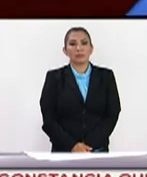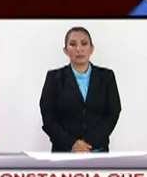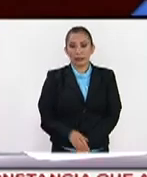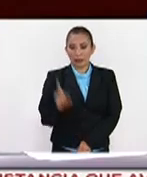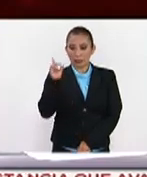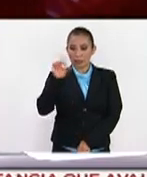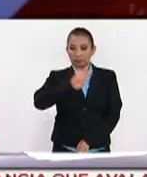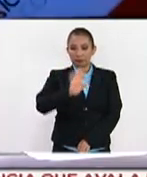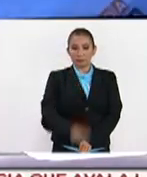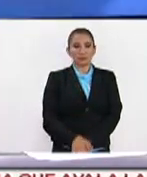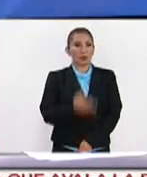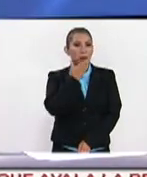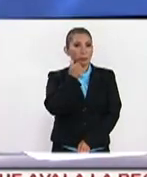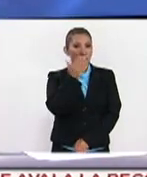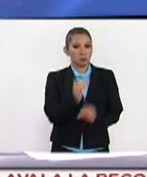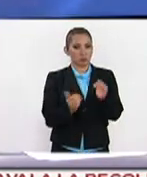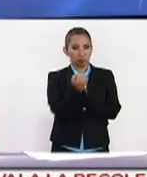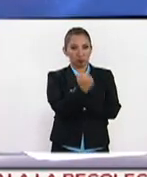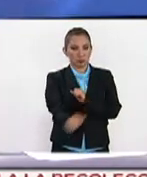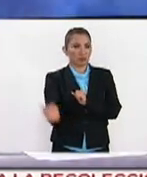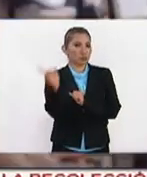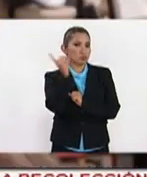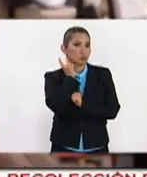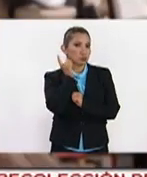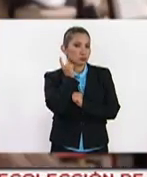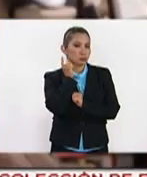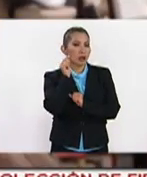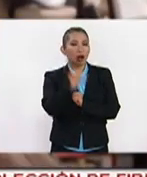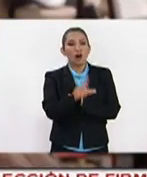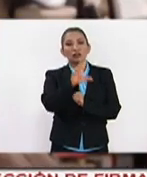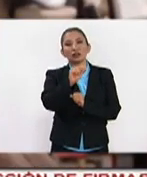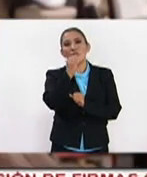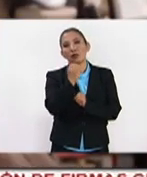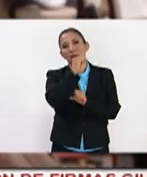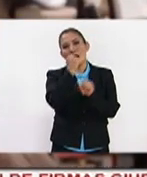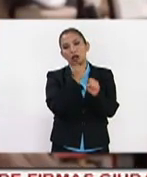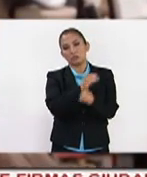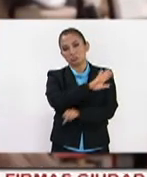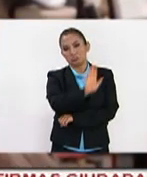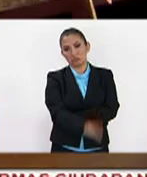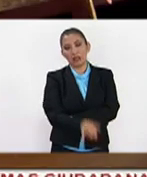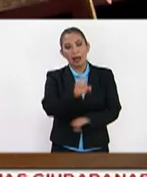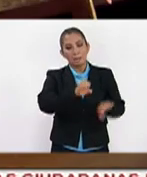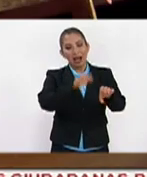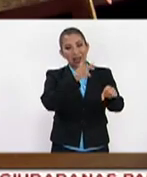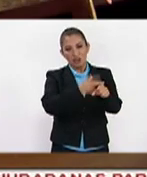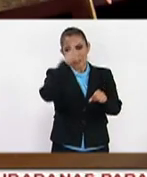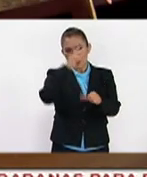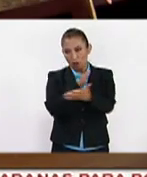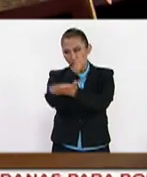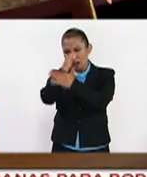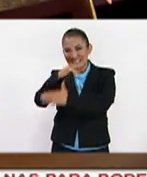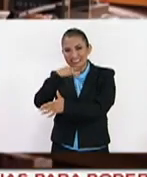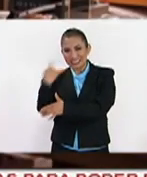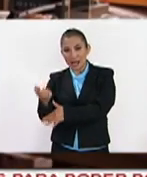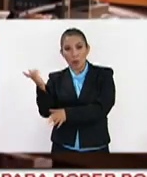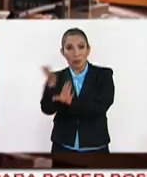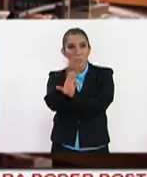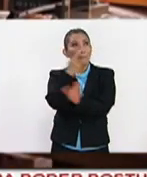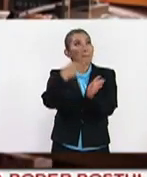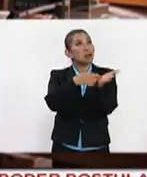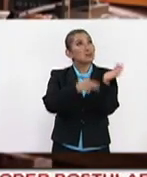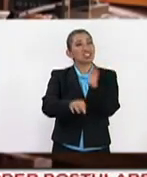Este domingo falleció el diplomático Gonzalo Martínez Corbalá a la edad de 89 años, quien fuera embajador de México en Chile durante el golpe militar